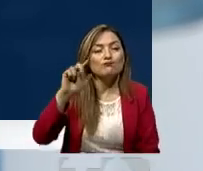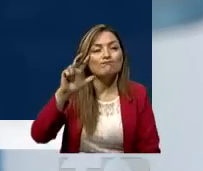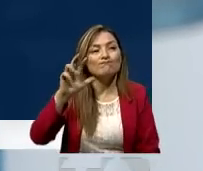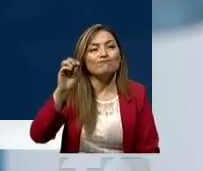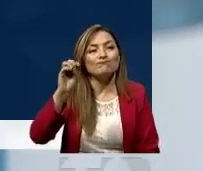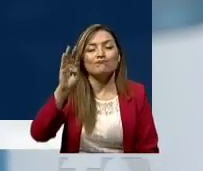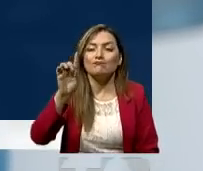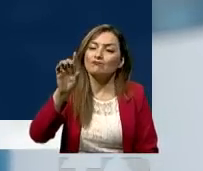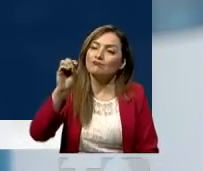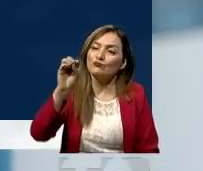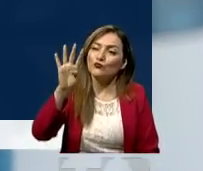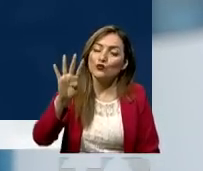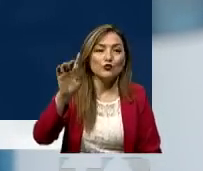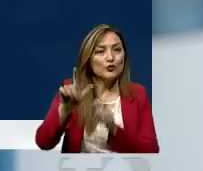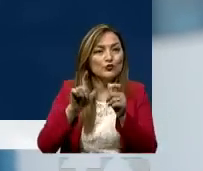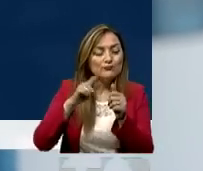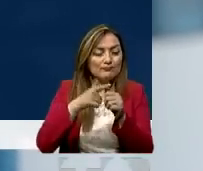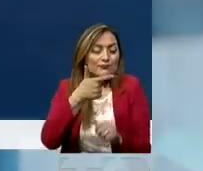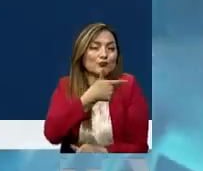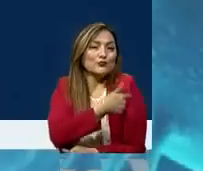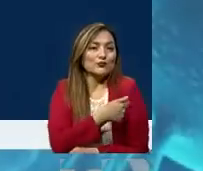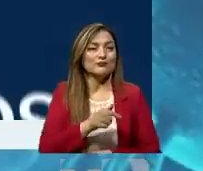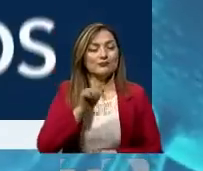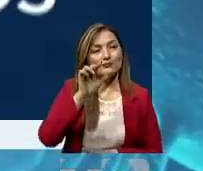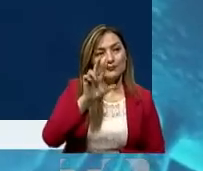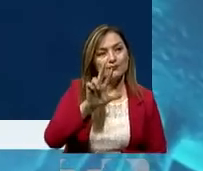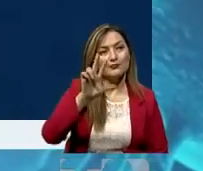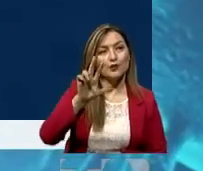6.304.104 ciudadanos, tienen el primer refuerzo, mientras que